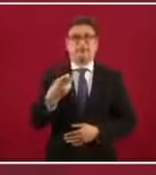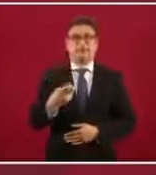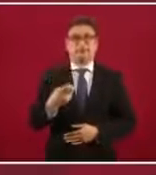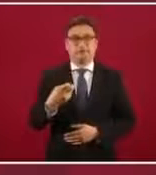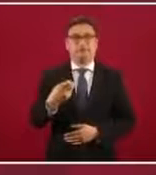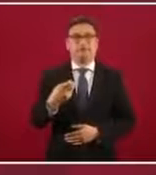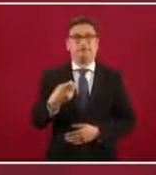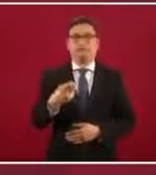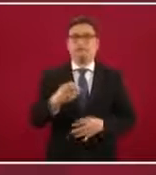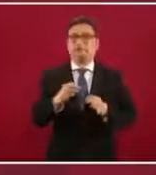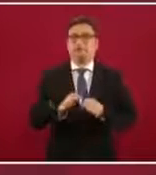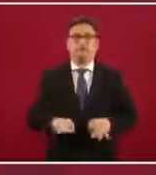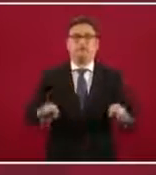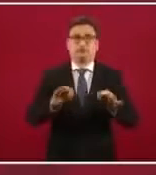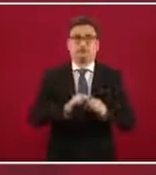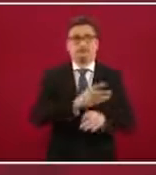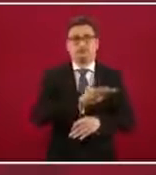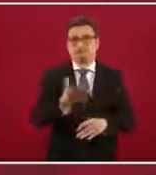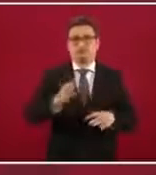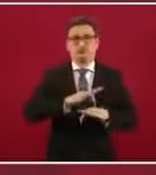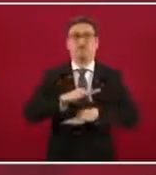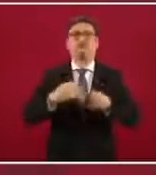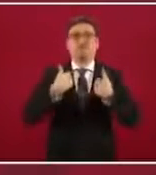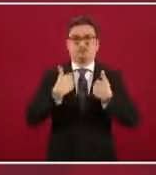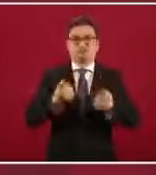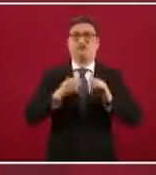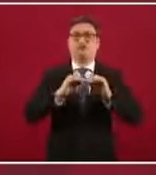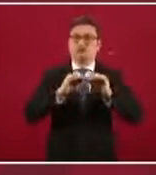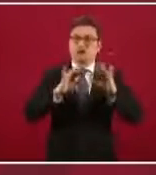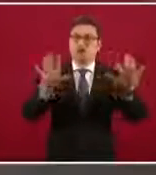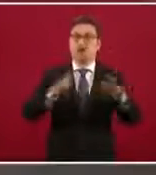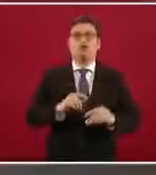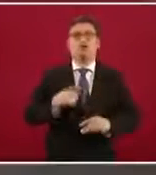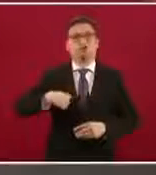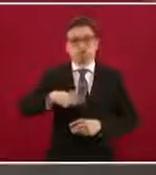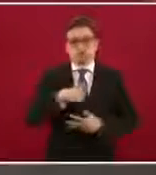también muy claro. Y estamos avanzando y vamos a seguir avanzando.